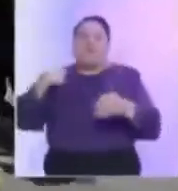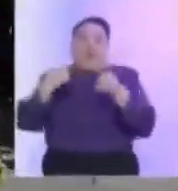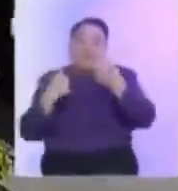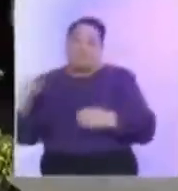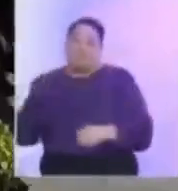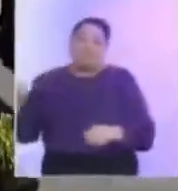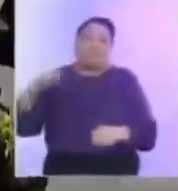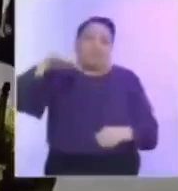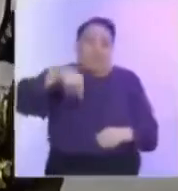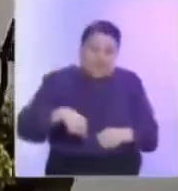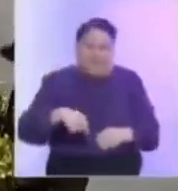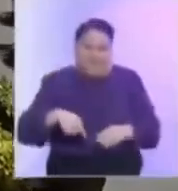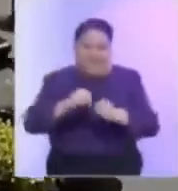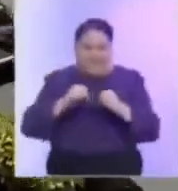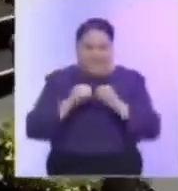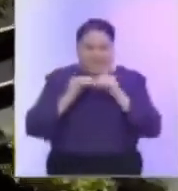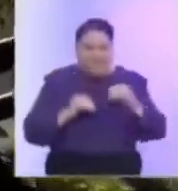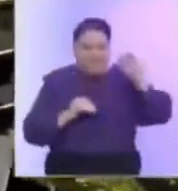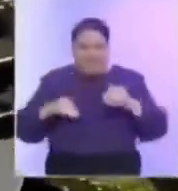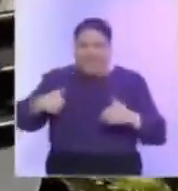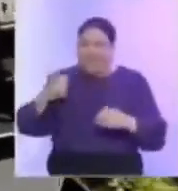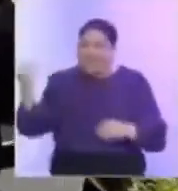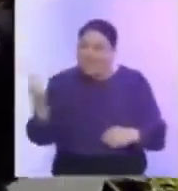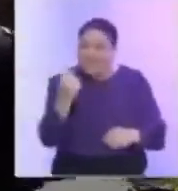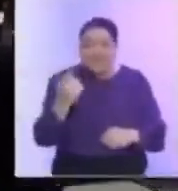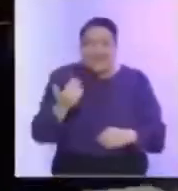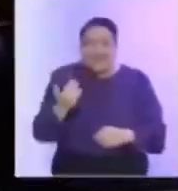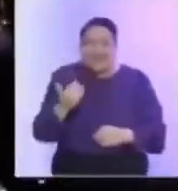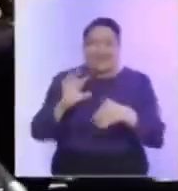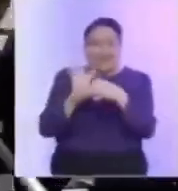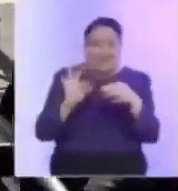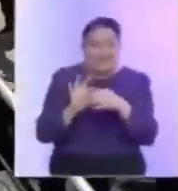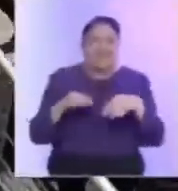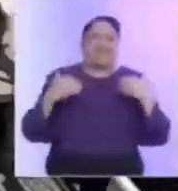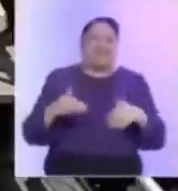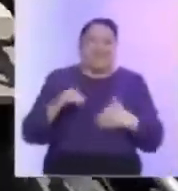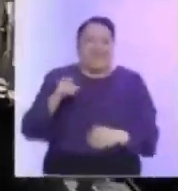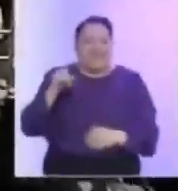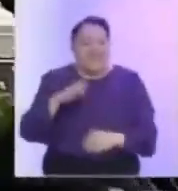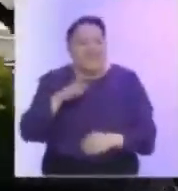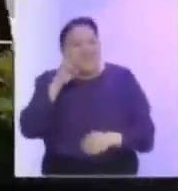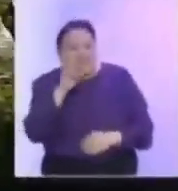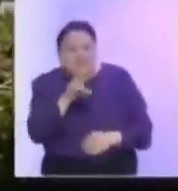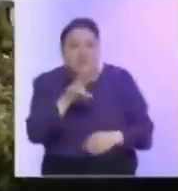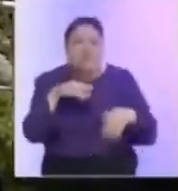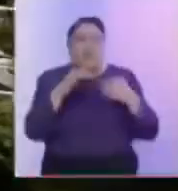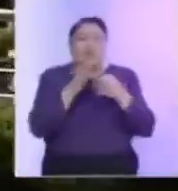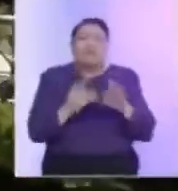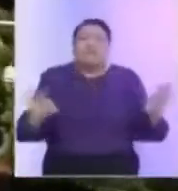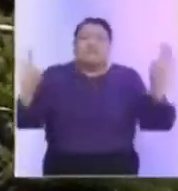camino minutitos antes de hacer este arribo eh Y pues esta entrada esta entrada